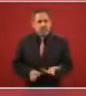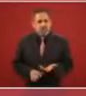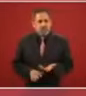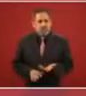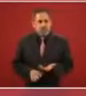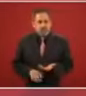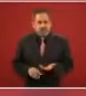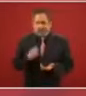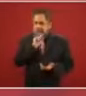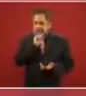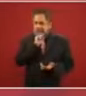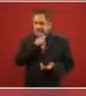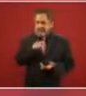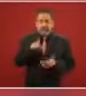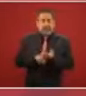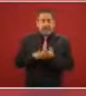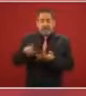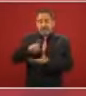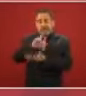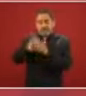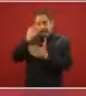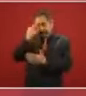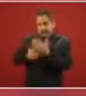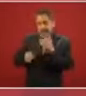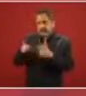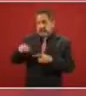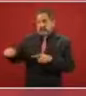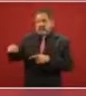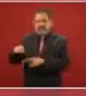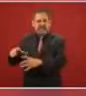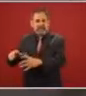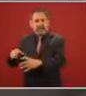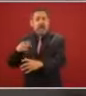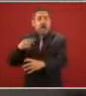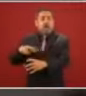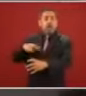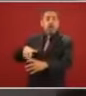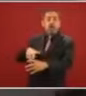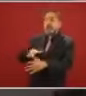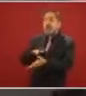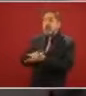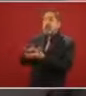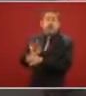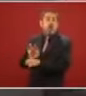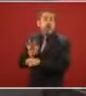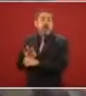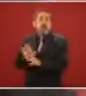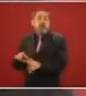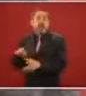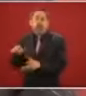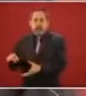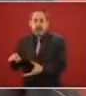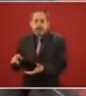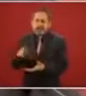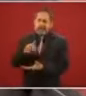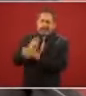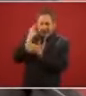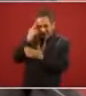en las actividades delictivas en donde la población protege a